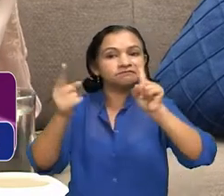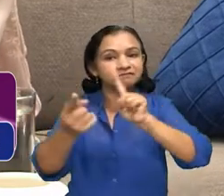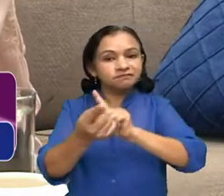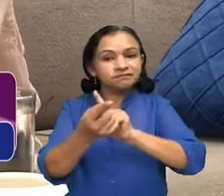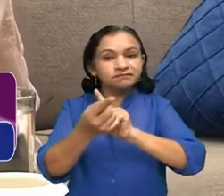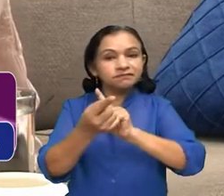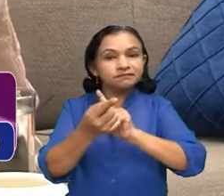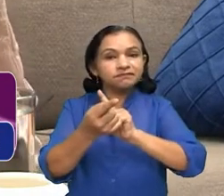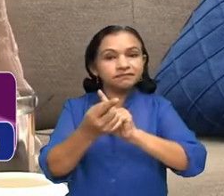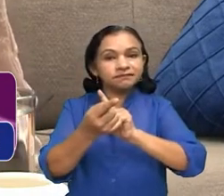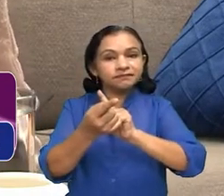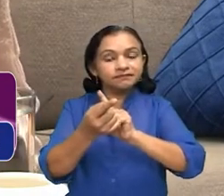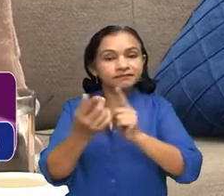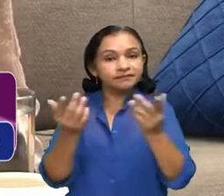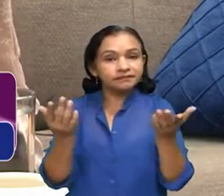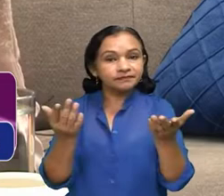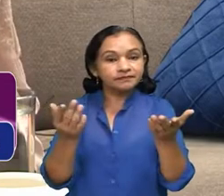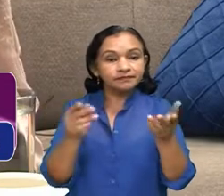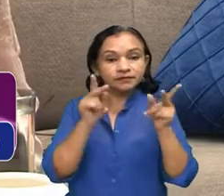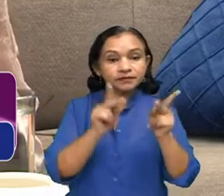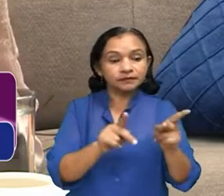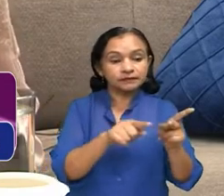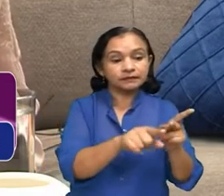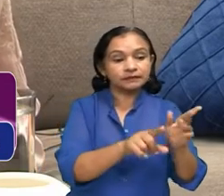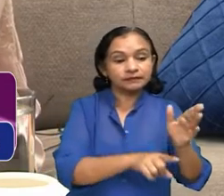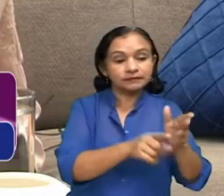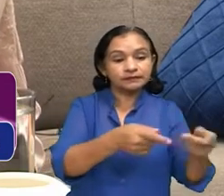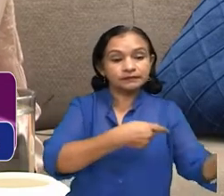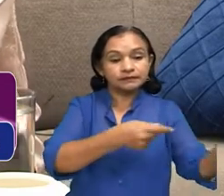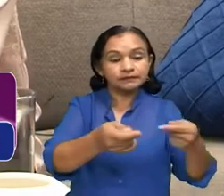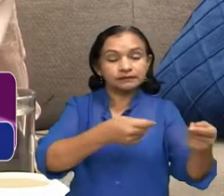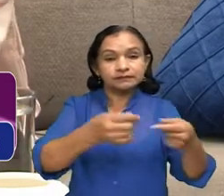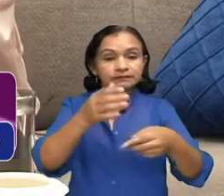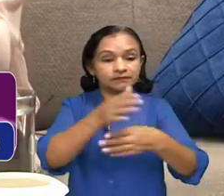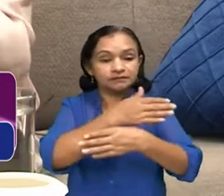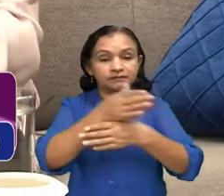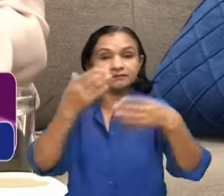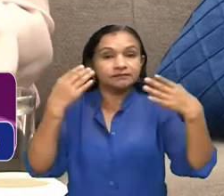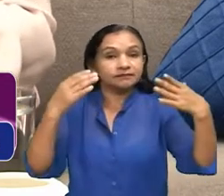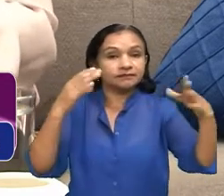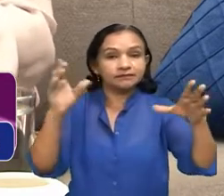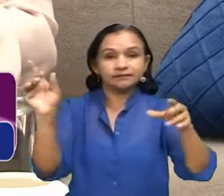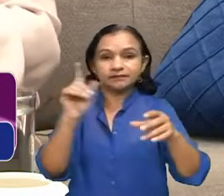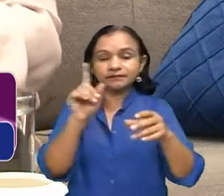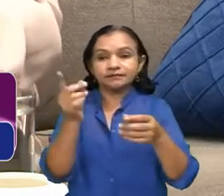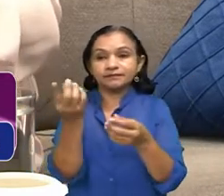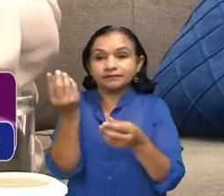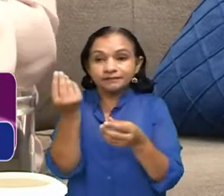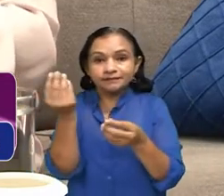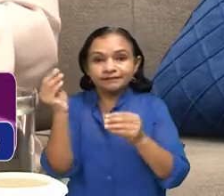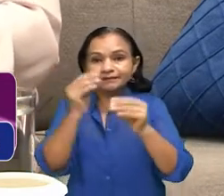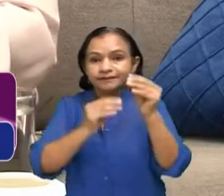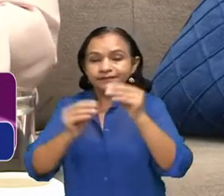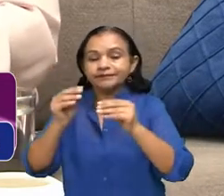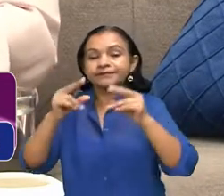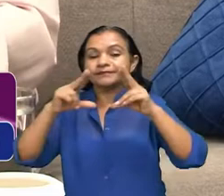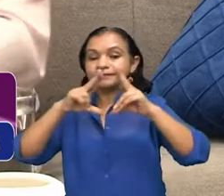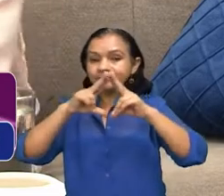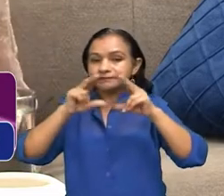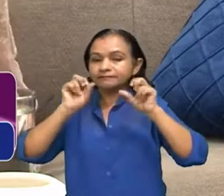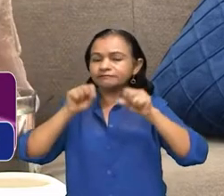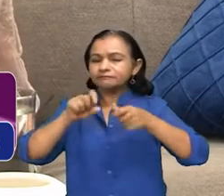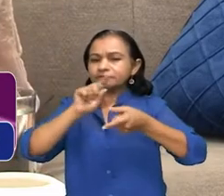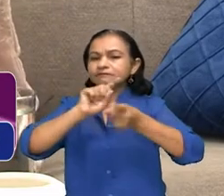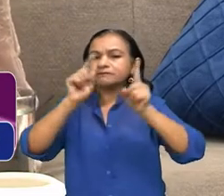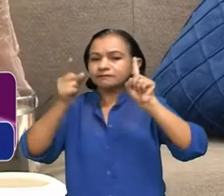de transformar no solamente al emprendimiento del artesano, sino a nivel de economía de la nación,